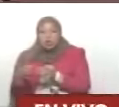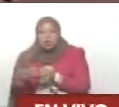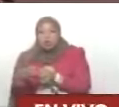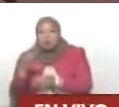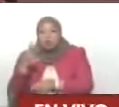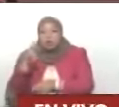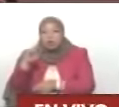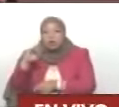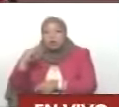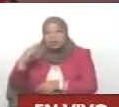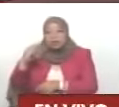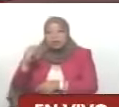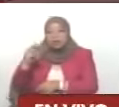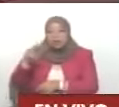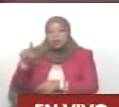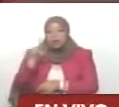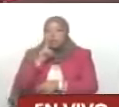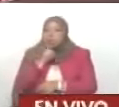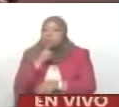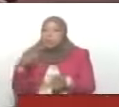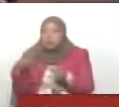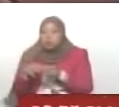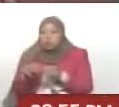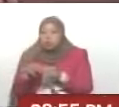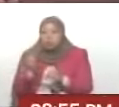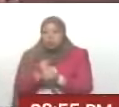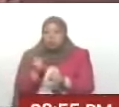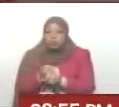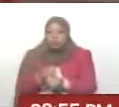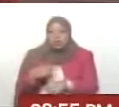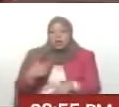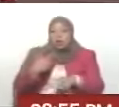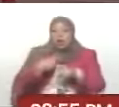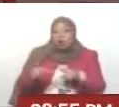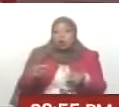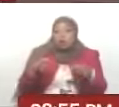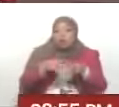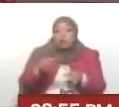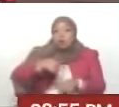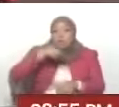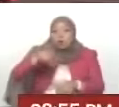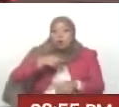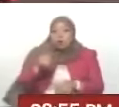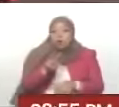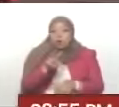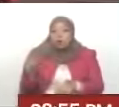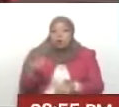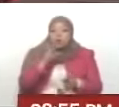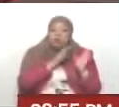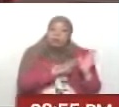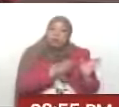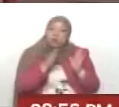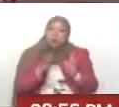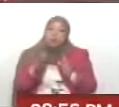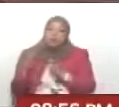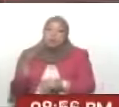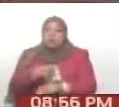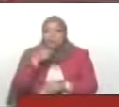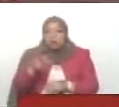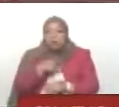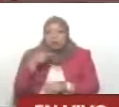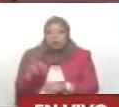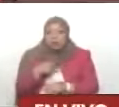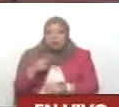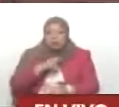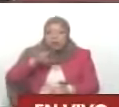Tenemos también nuestro equipo político, que lo conforman 20. Tenemos nuestra organizadora política